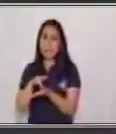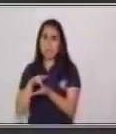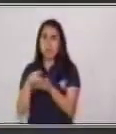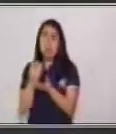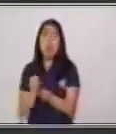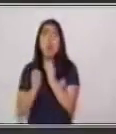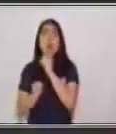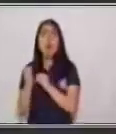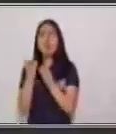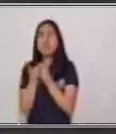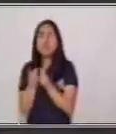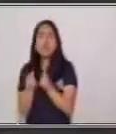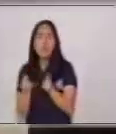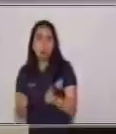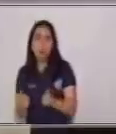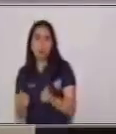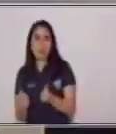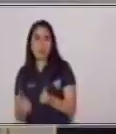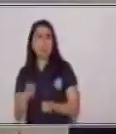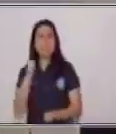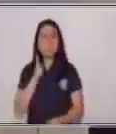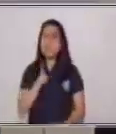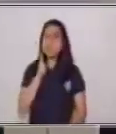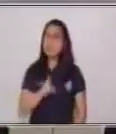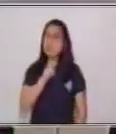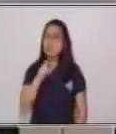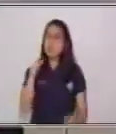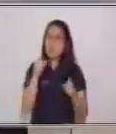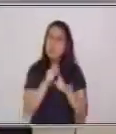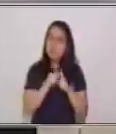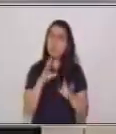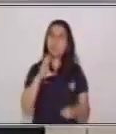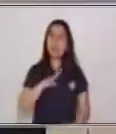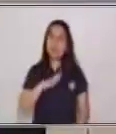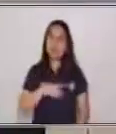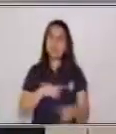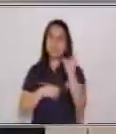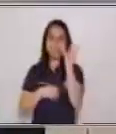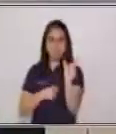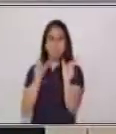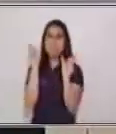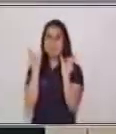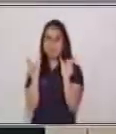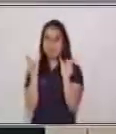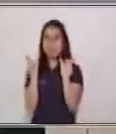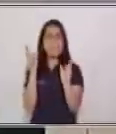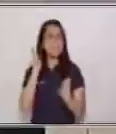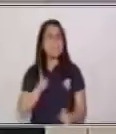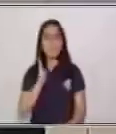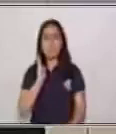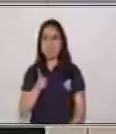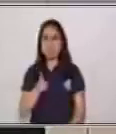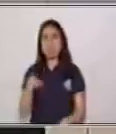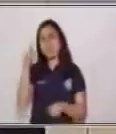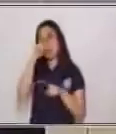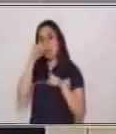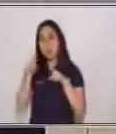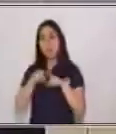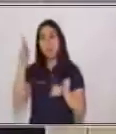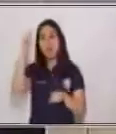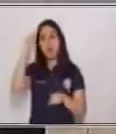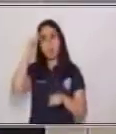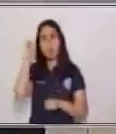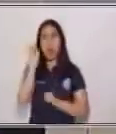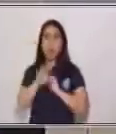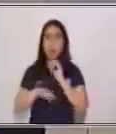átona. Entonces, también quiero que recuerdes que hay vocales abiertas y vocales cerradas. Y